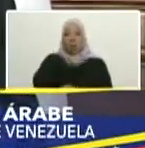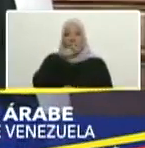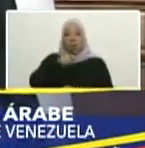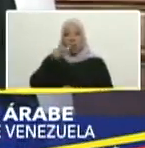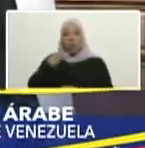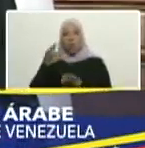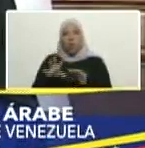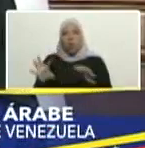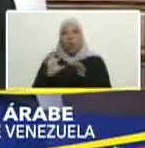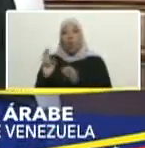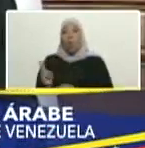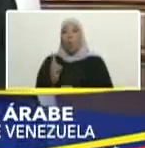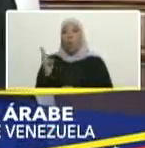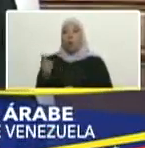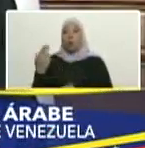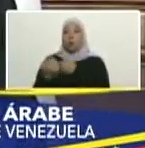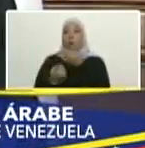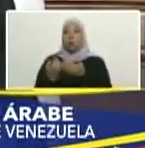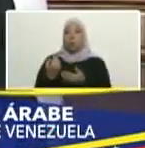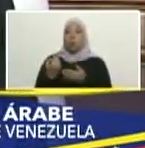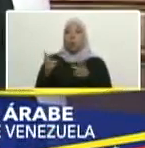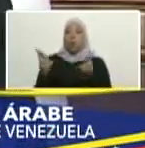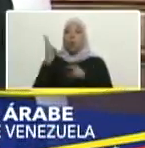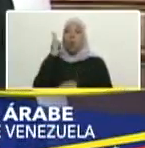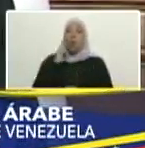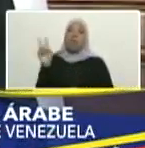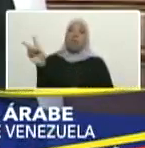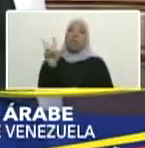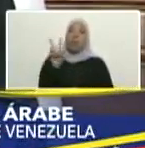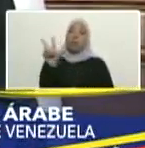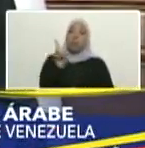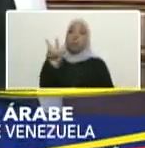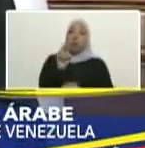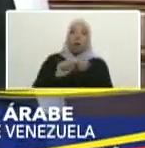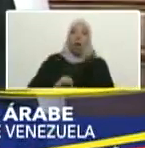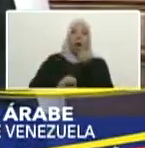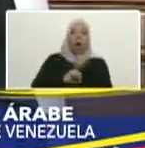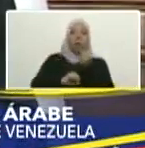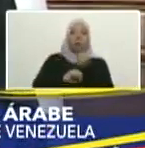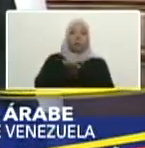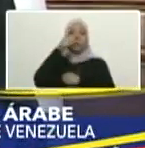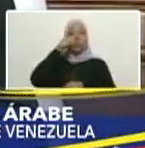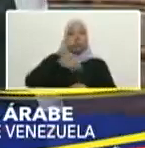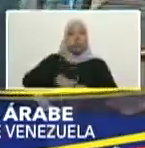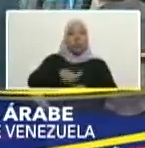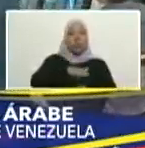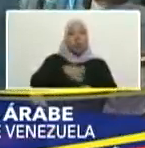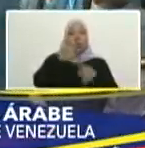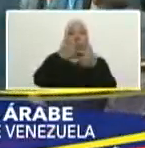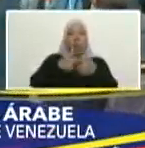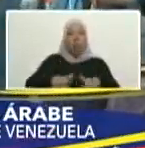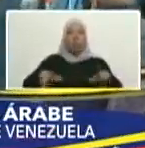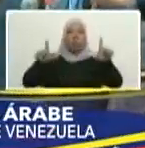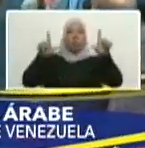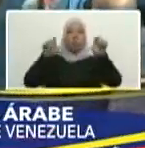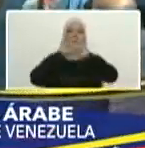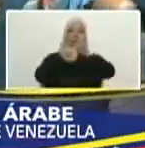única y absoluta de la República Bolivariana de Venezuela, de apoyar la autodeterminación,